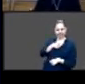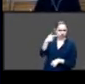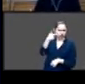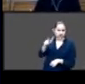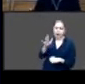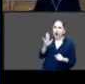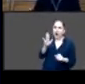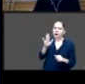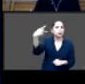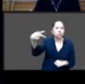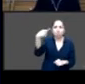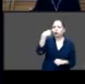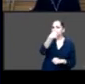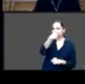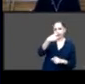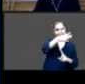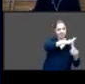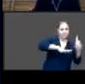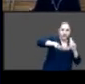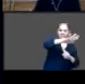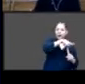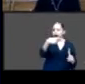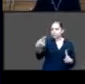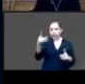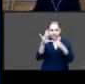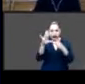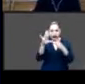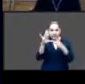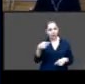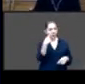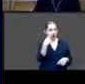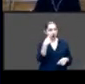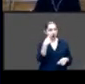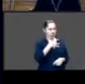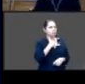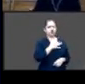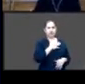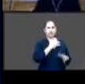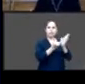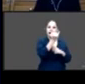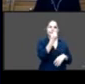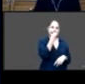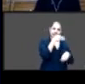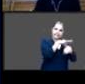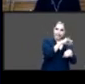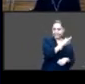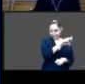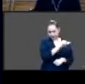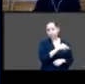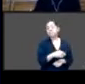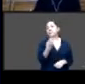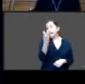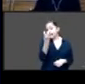y, por supuesto, que implicó una serie de habilidades en el contexto. Así pasa también cuando eres adolescente y tienes que